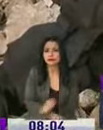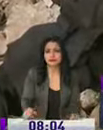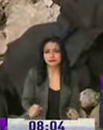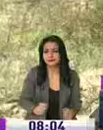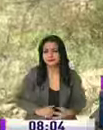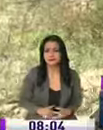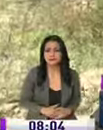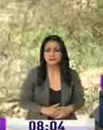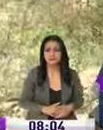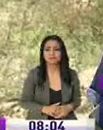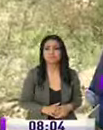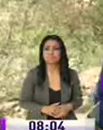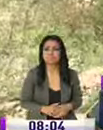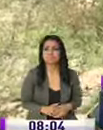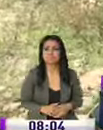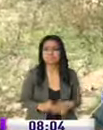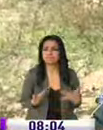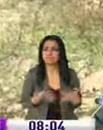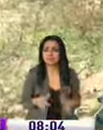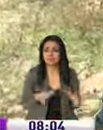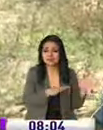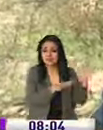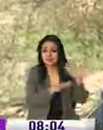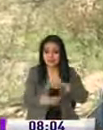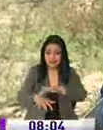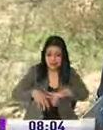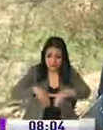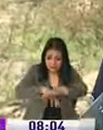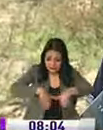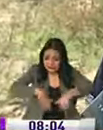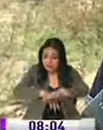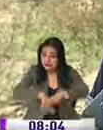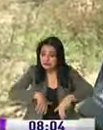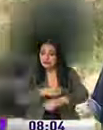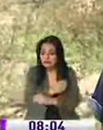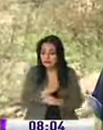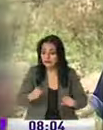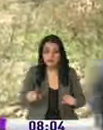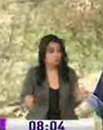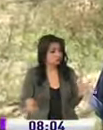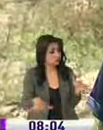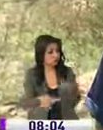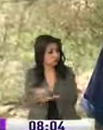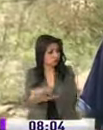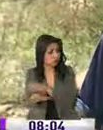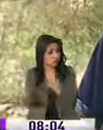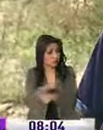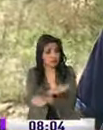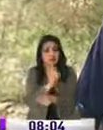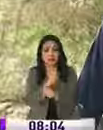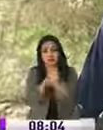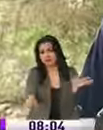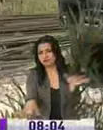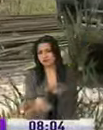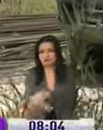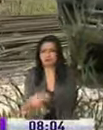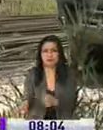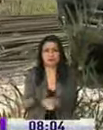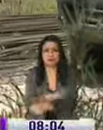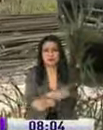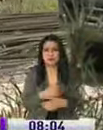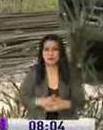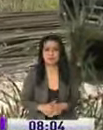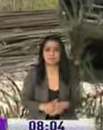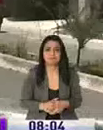inútiles. Por más que raspamos la tierra, todo, pero ya no la avanzamos. O sea, quedó completamente tapado. Tapado, enterrado. Minutos más